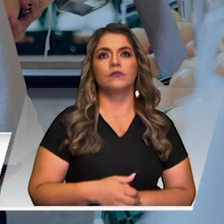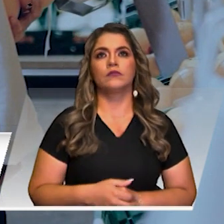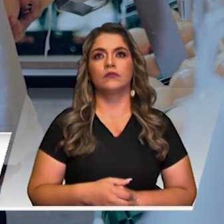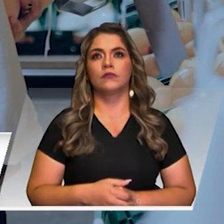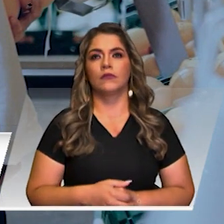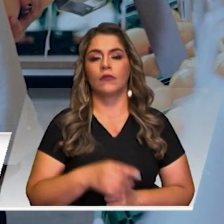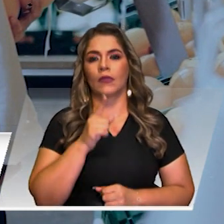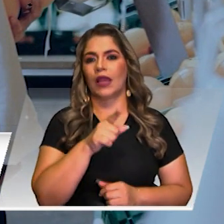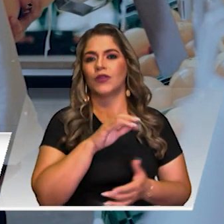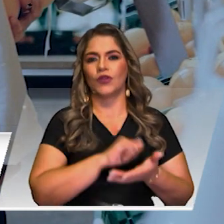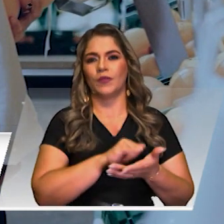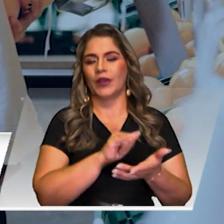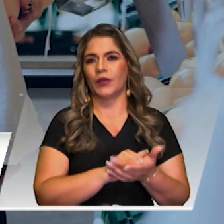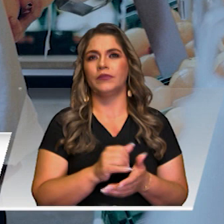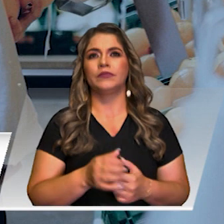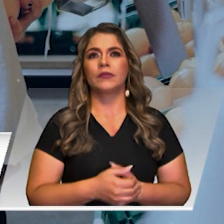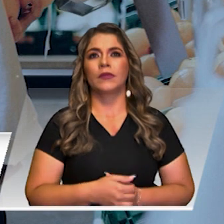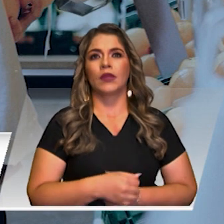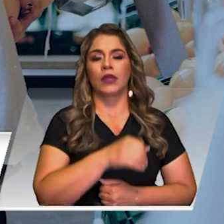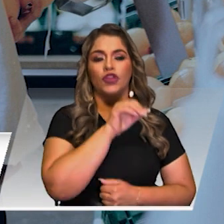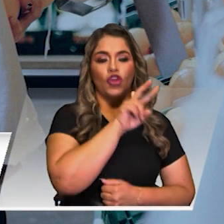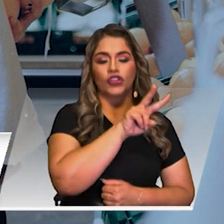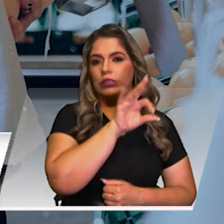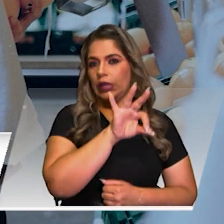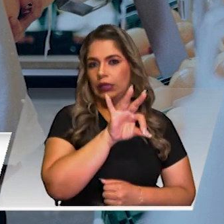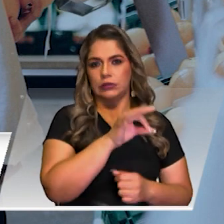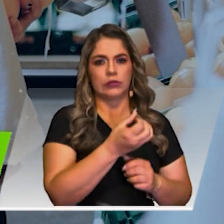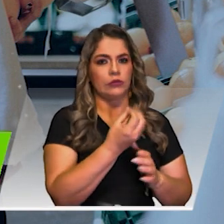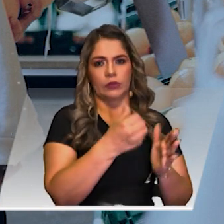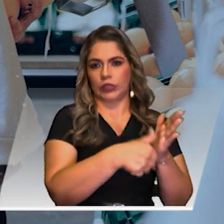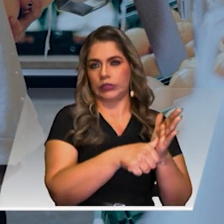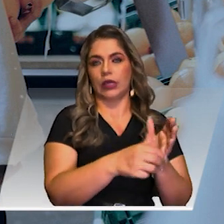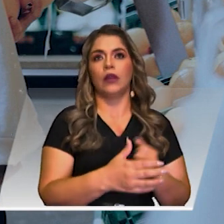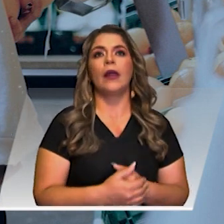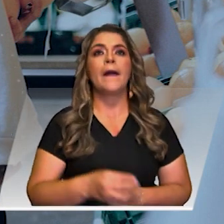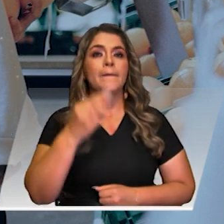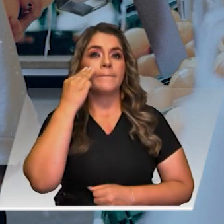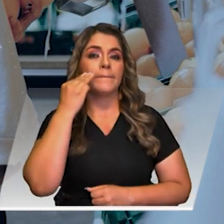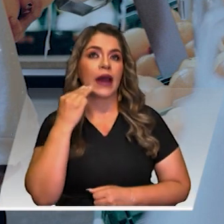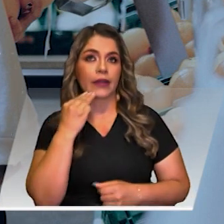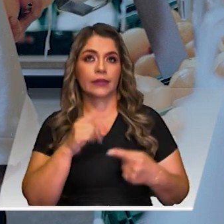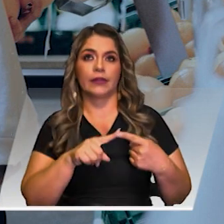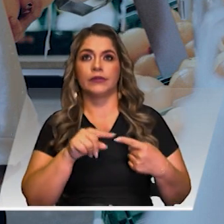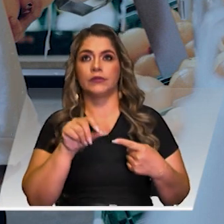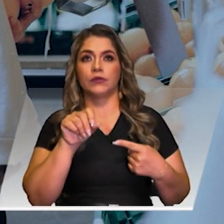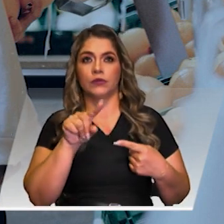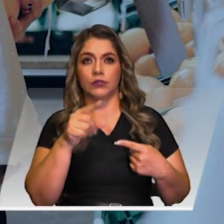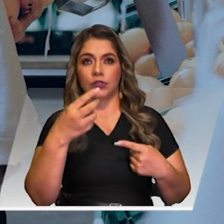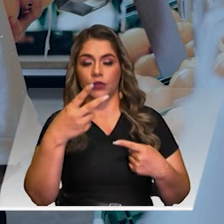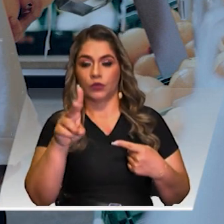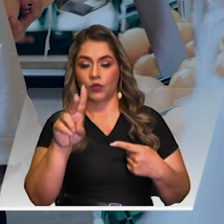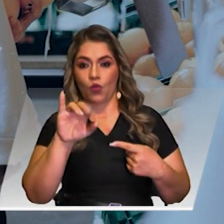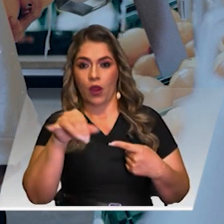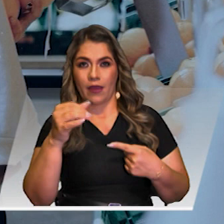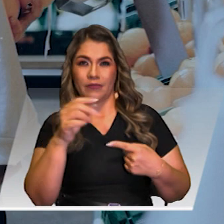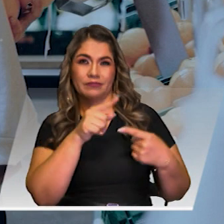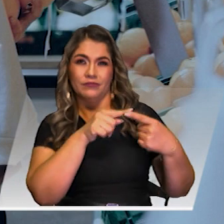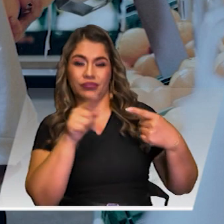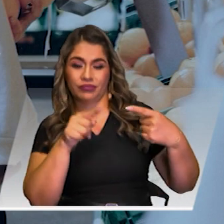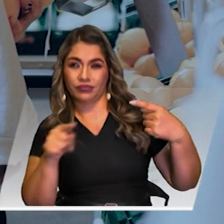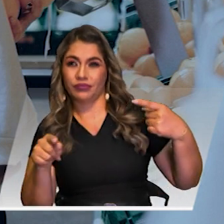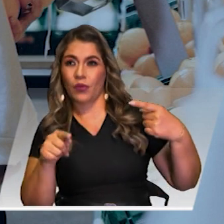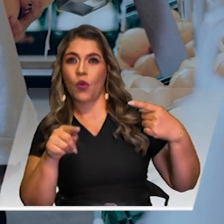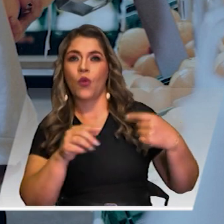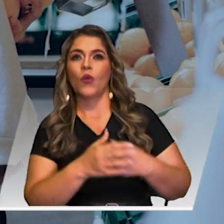cédula para los documentos terminados en 2 y 3 el martes 11 jueves 13 sábado 15 y lunes 17 de mayo